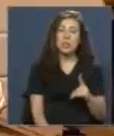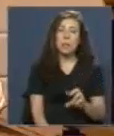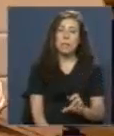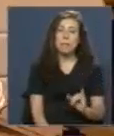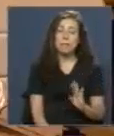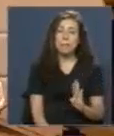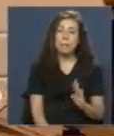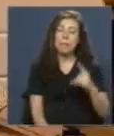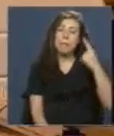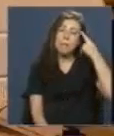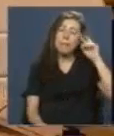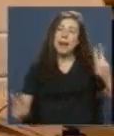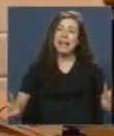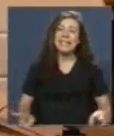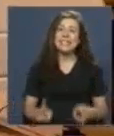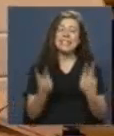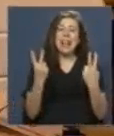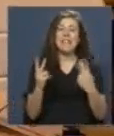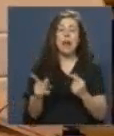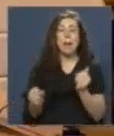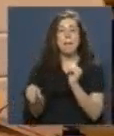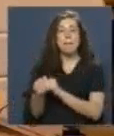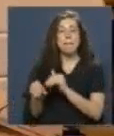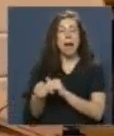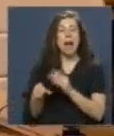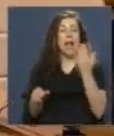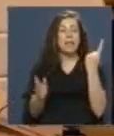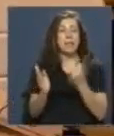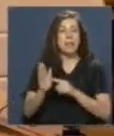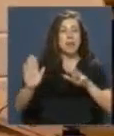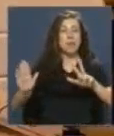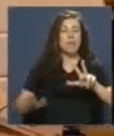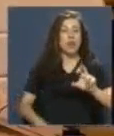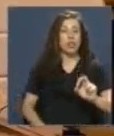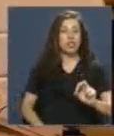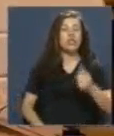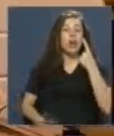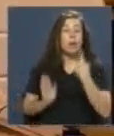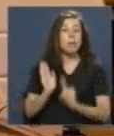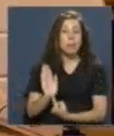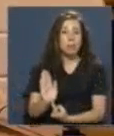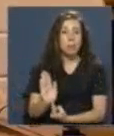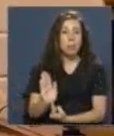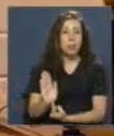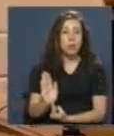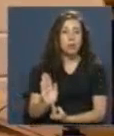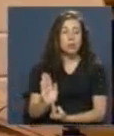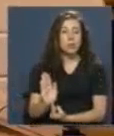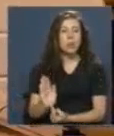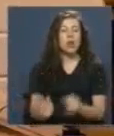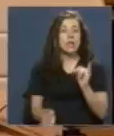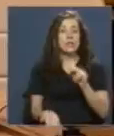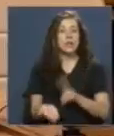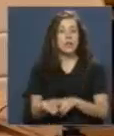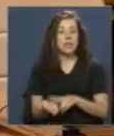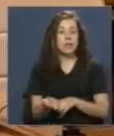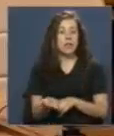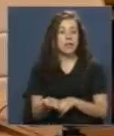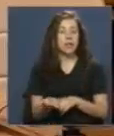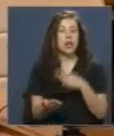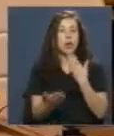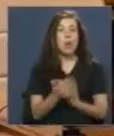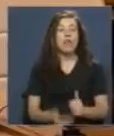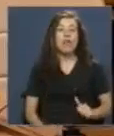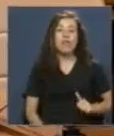Interno para salvar a la banca en los años 80, se demostró que efectivamente cuando